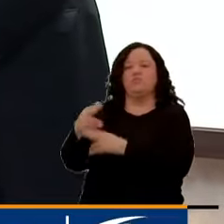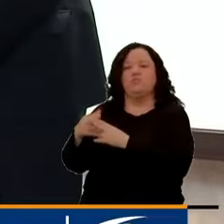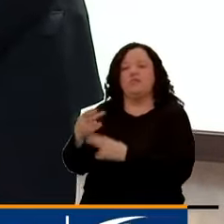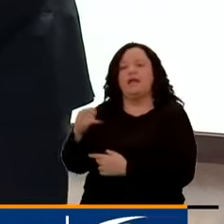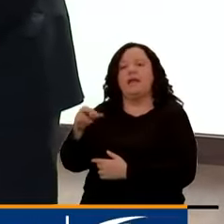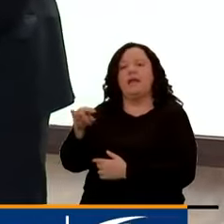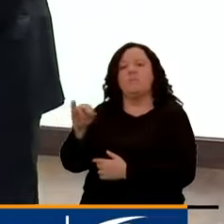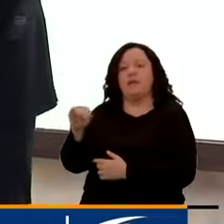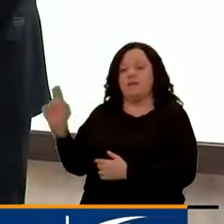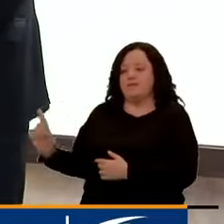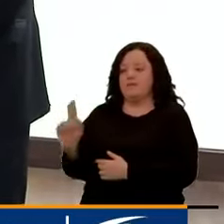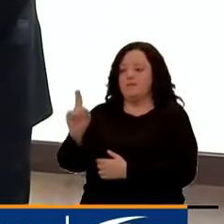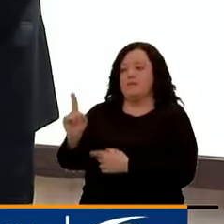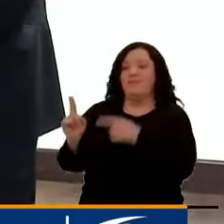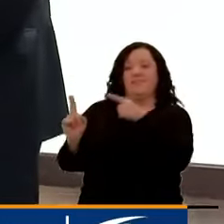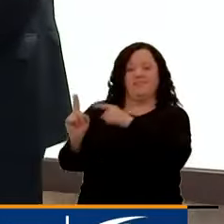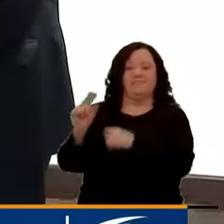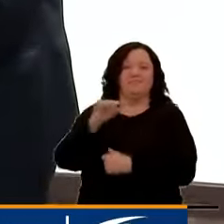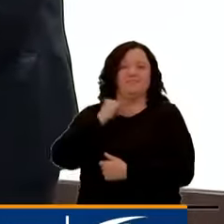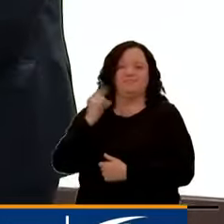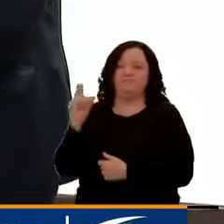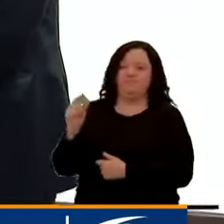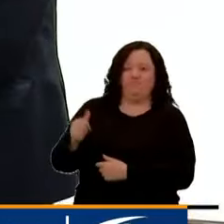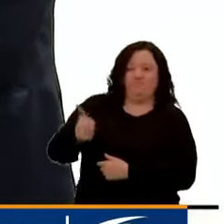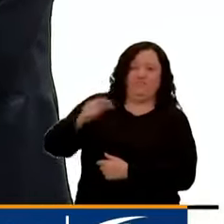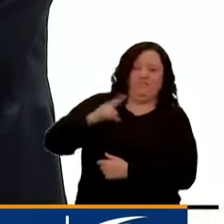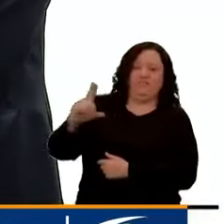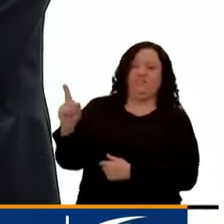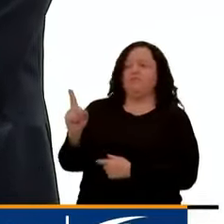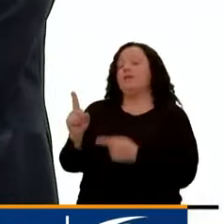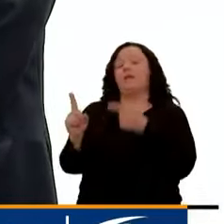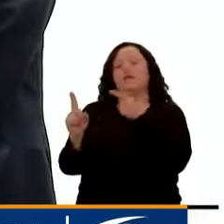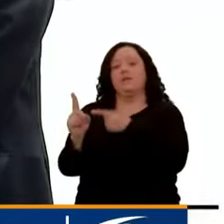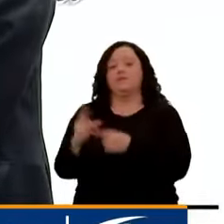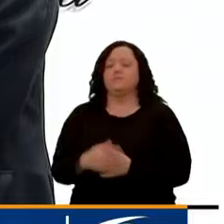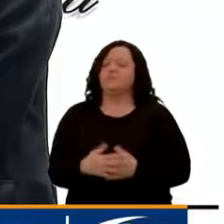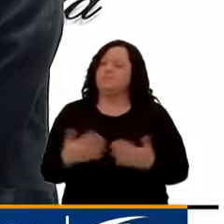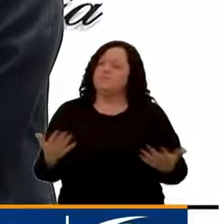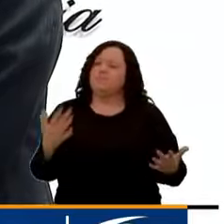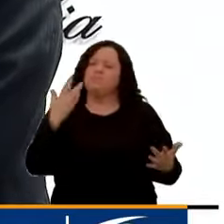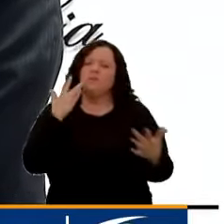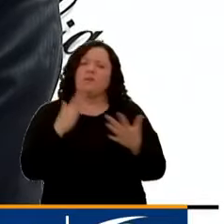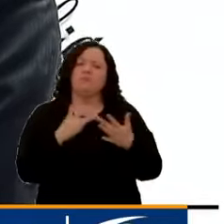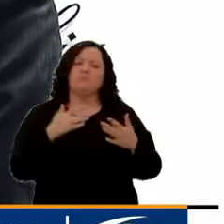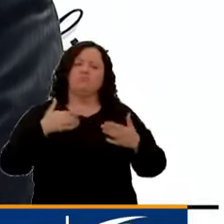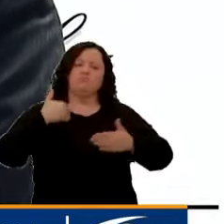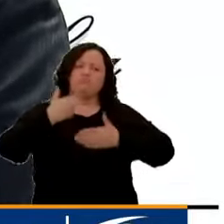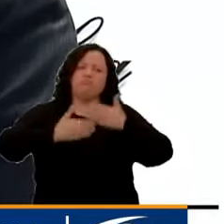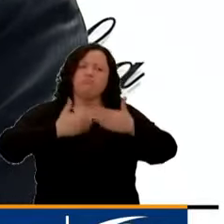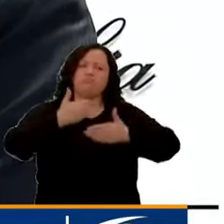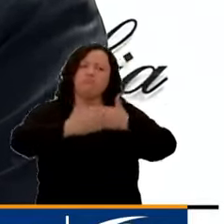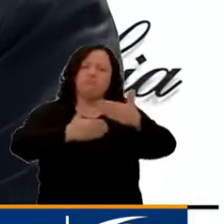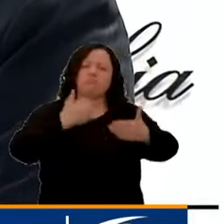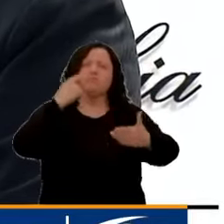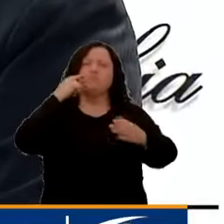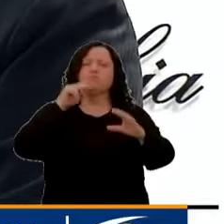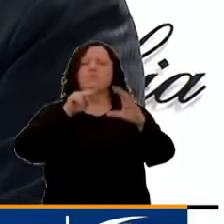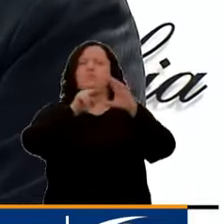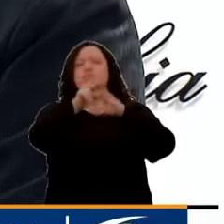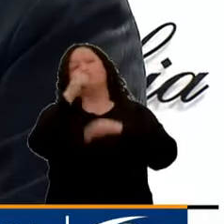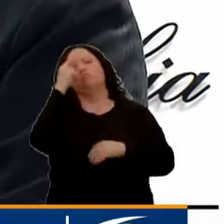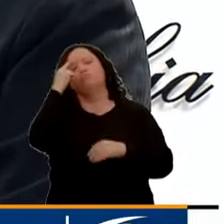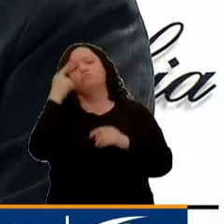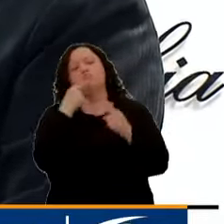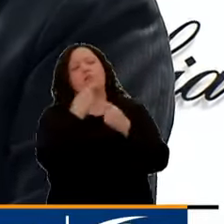Monseñor, en esta visión que hemos trasegado, usted también, ¿cuál es el mensaje para